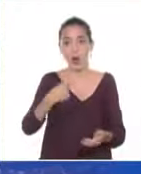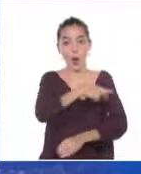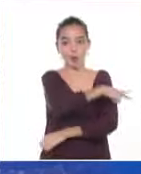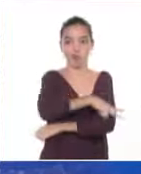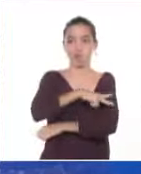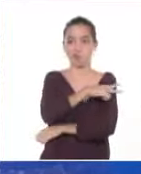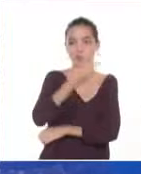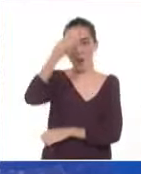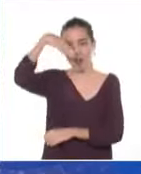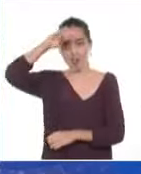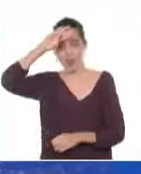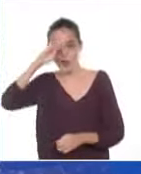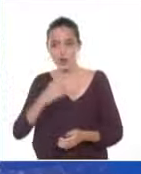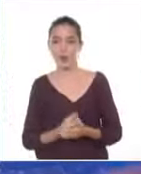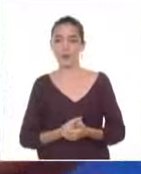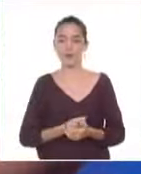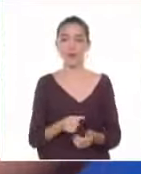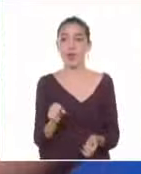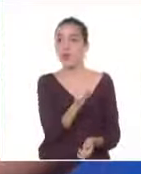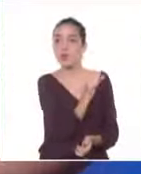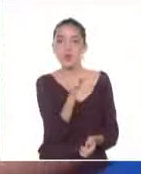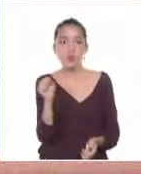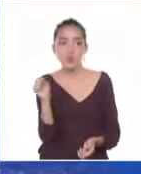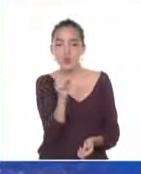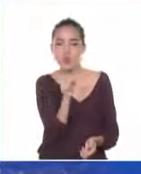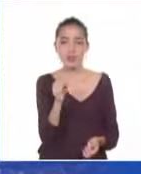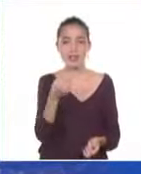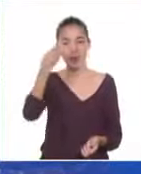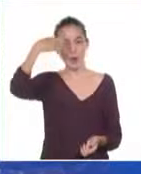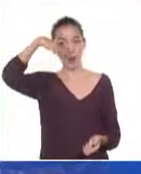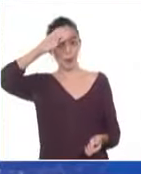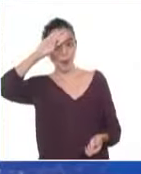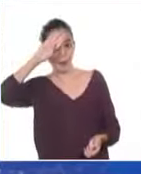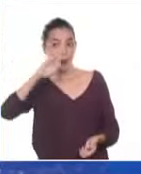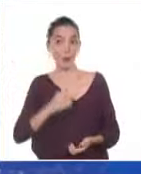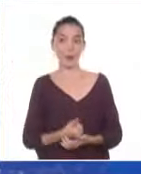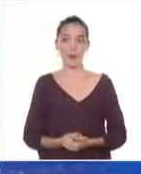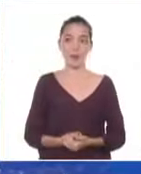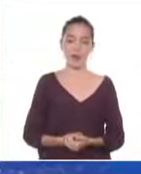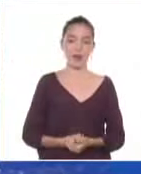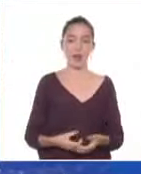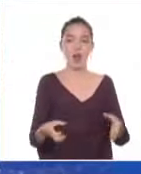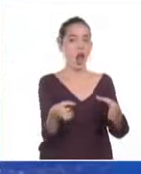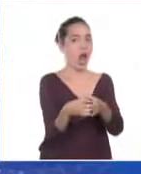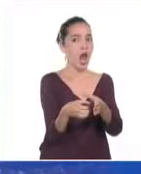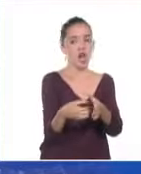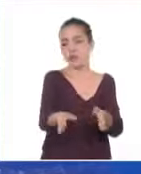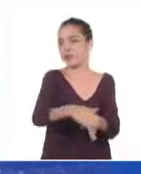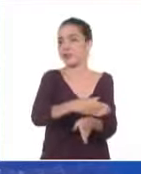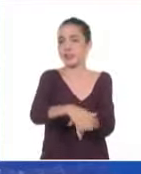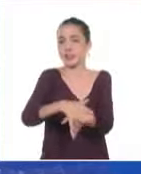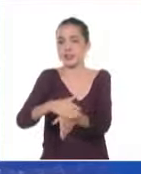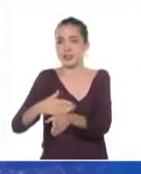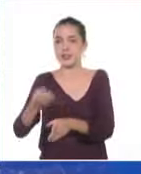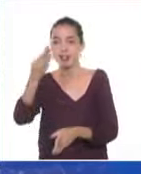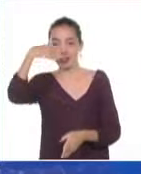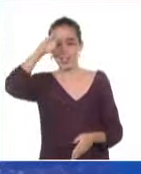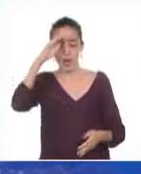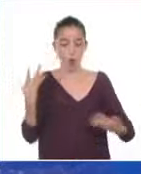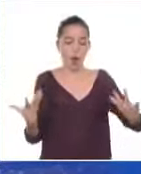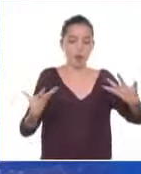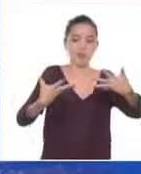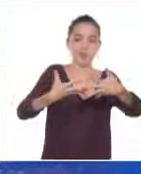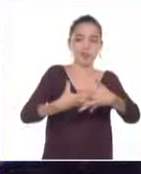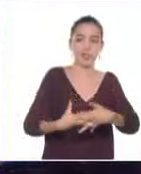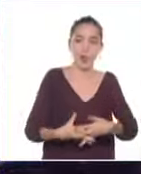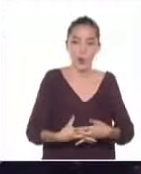el público, mis amigos, Buena Fe, Jorge Caramba, entonces ya son demasiadas cosas las que tengo con este país